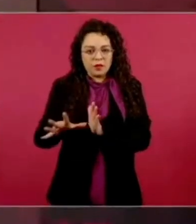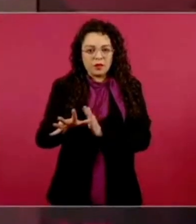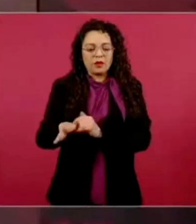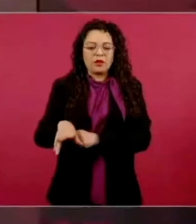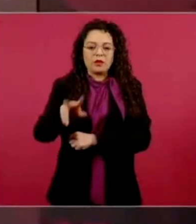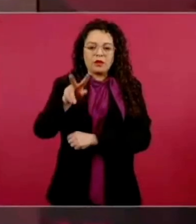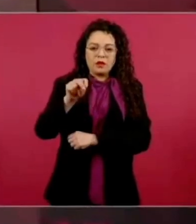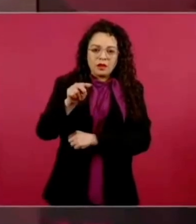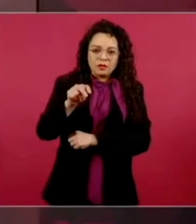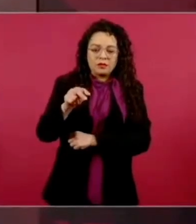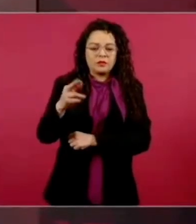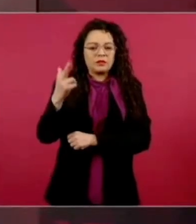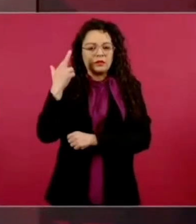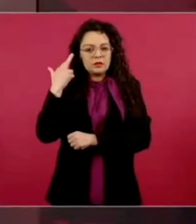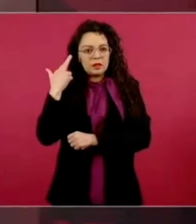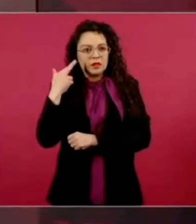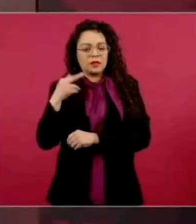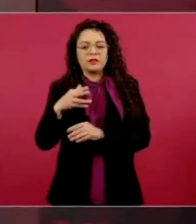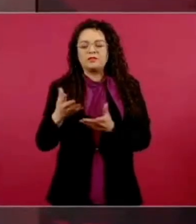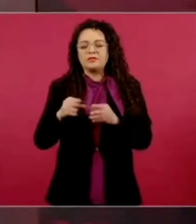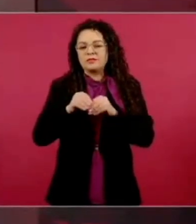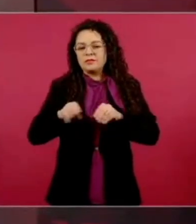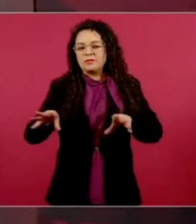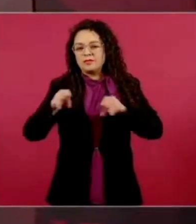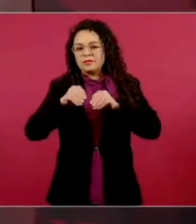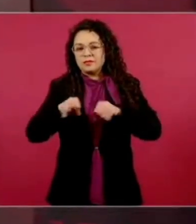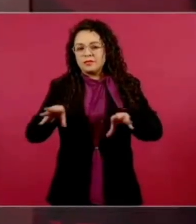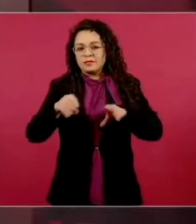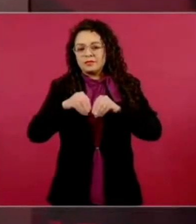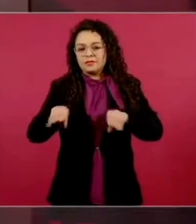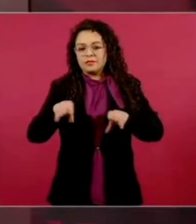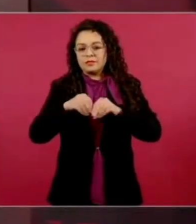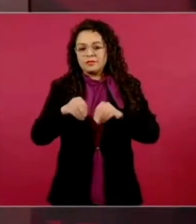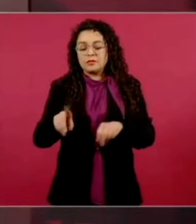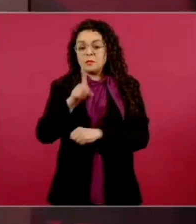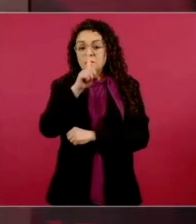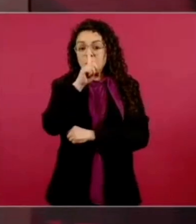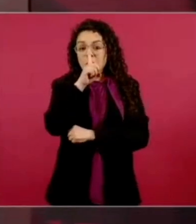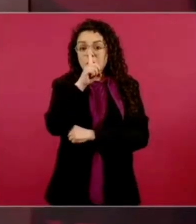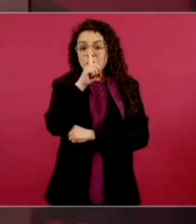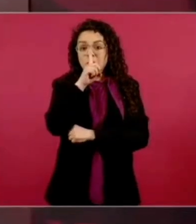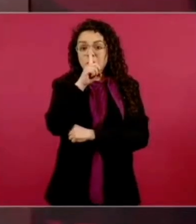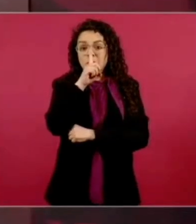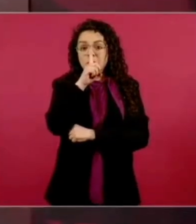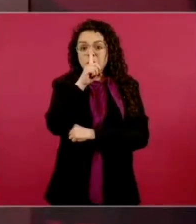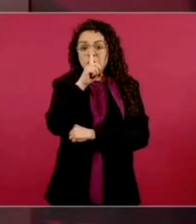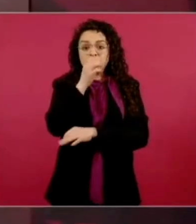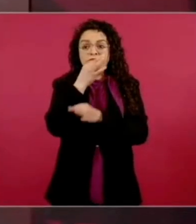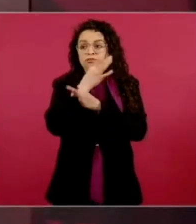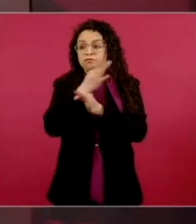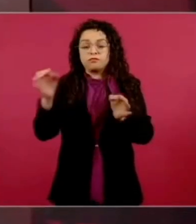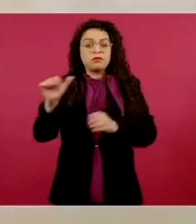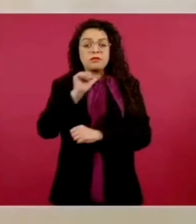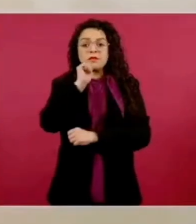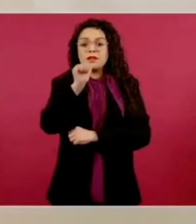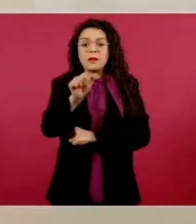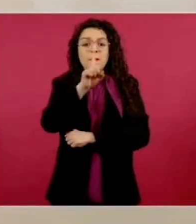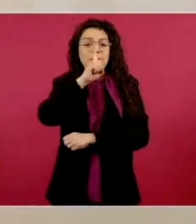estas cosas no se difunden, no se dan a conocer,